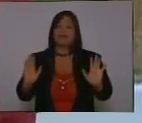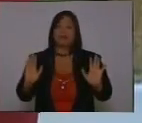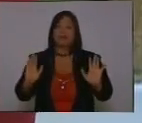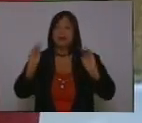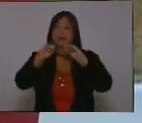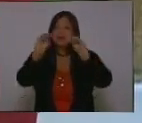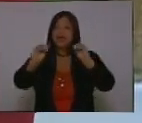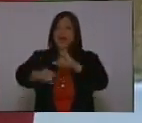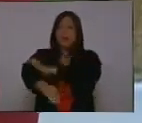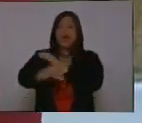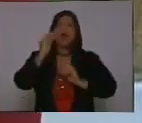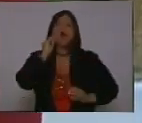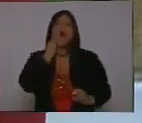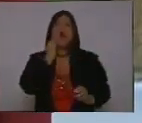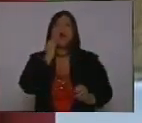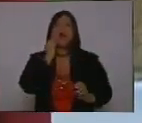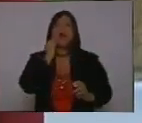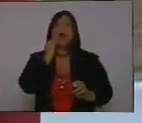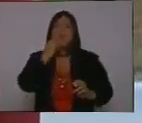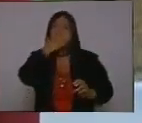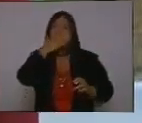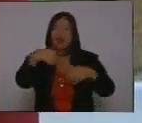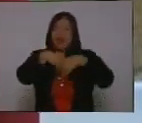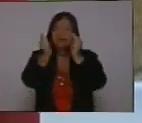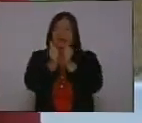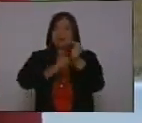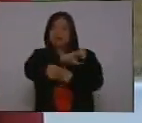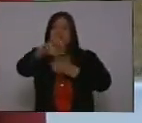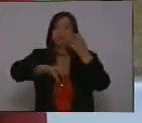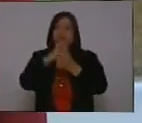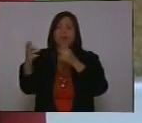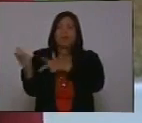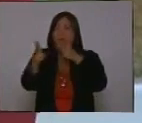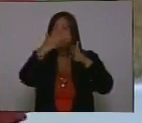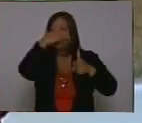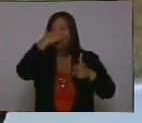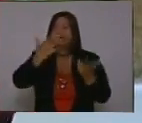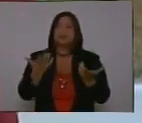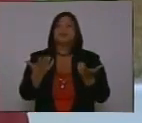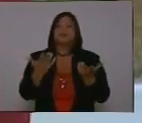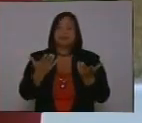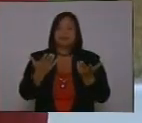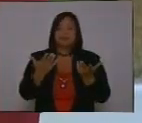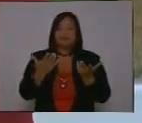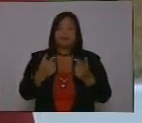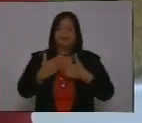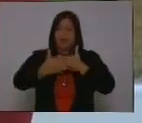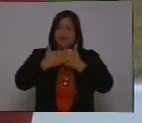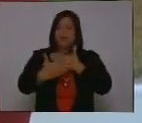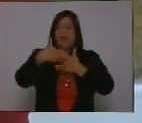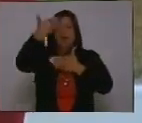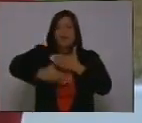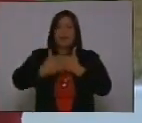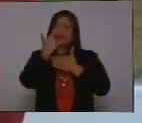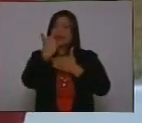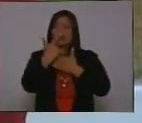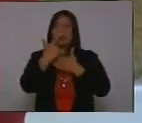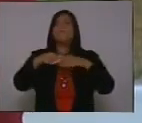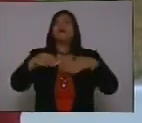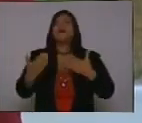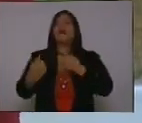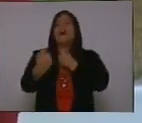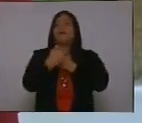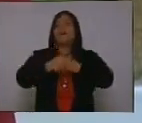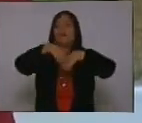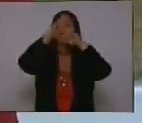a los jóvenes solo a ser carne de cañón, a estar de primero en las filas, pero para ser